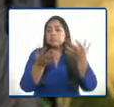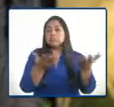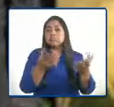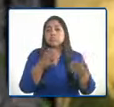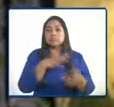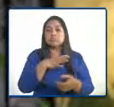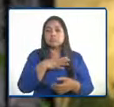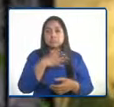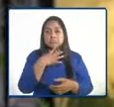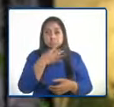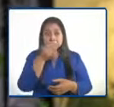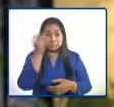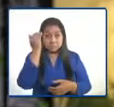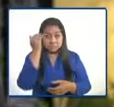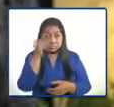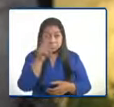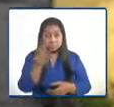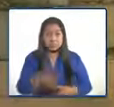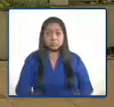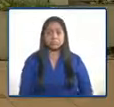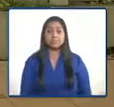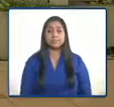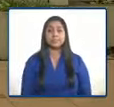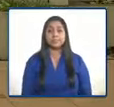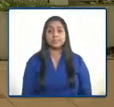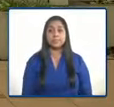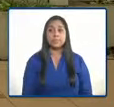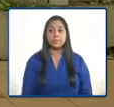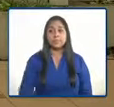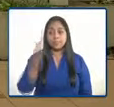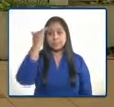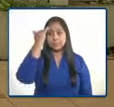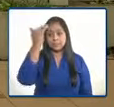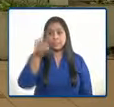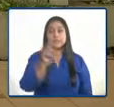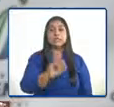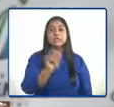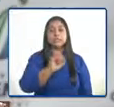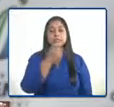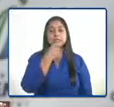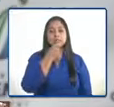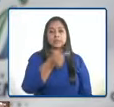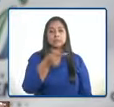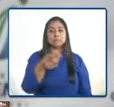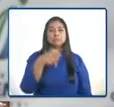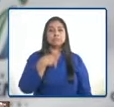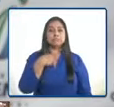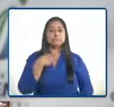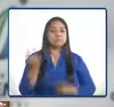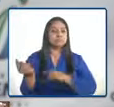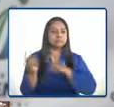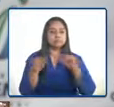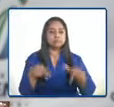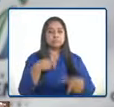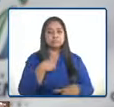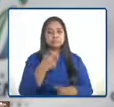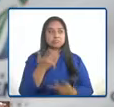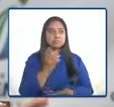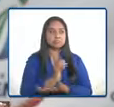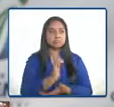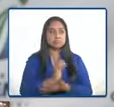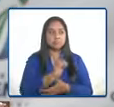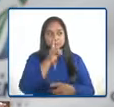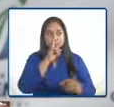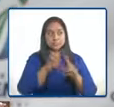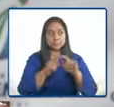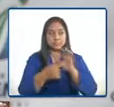se ha enterado o qué? Gracias. Muchas gracias. Pues efectivamente, pues mientras yo estaba acá en la sala de espera para poder